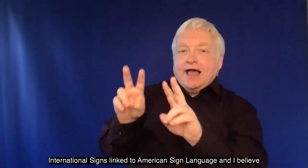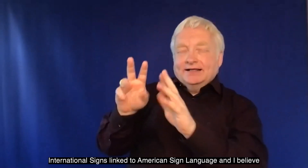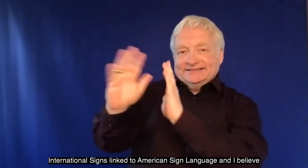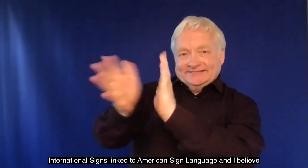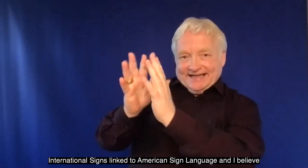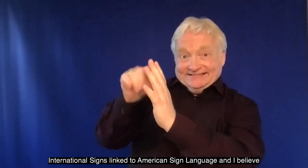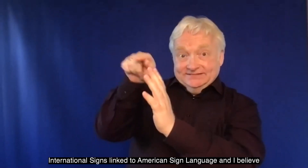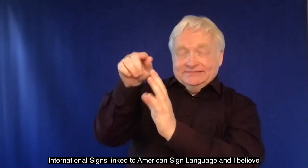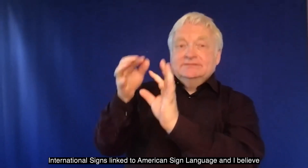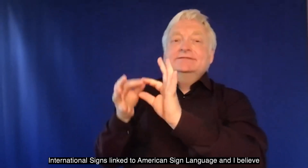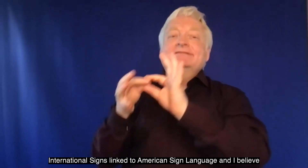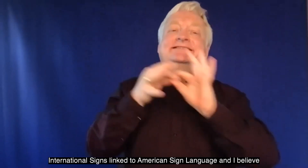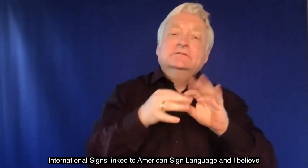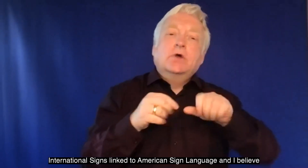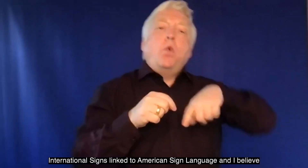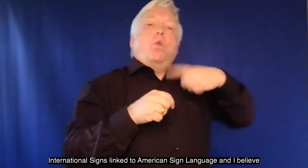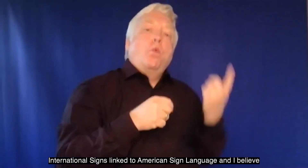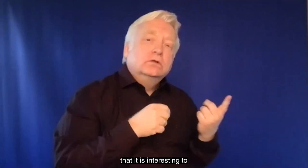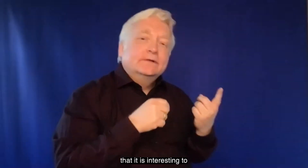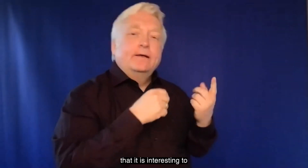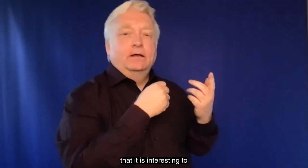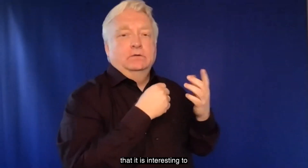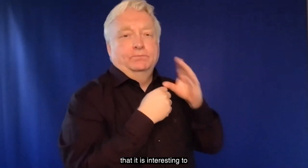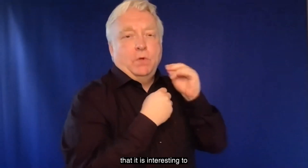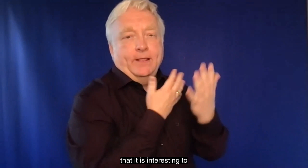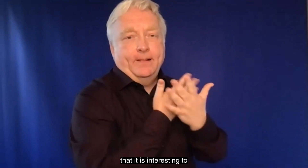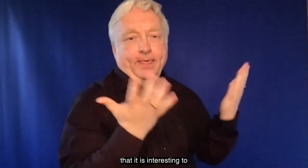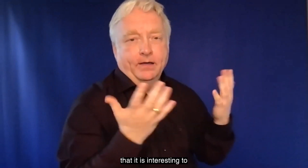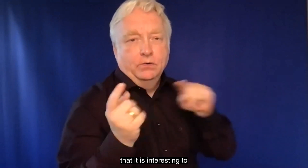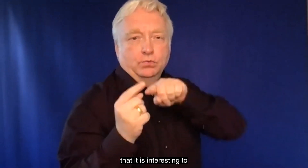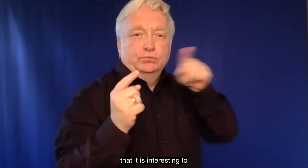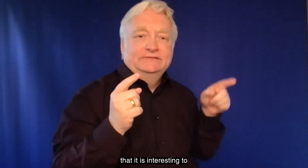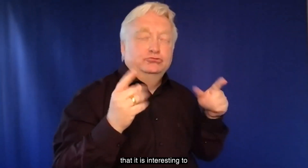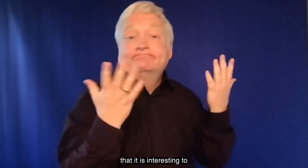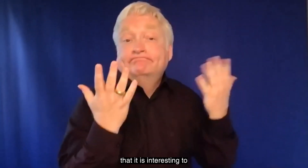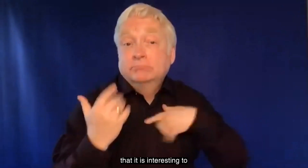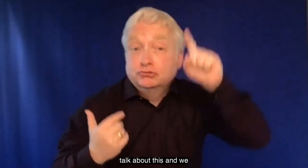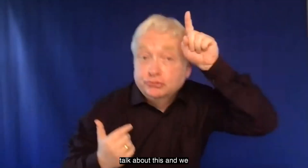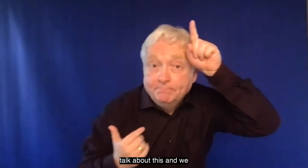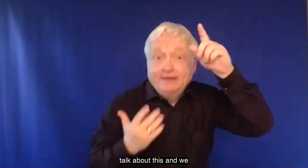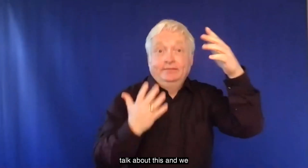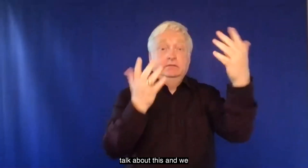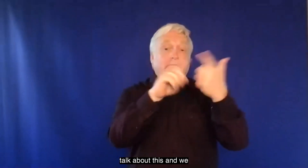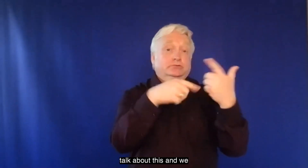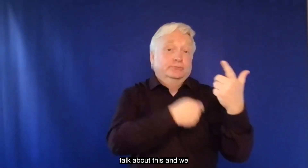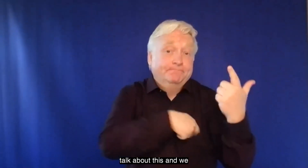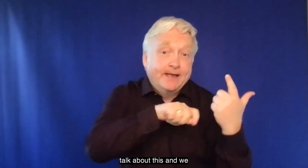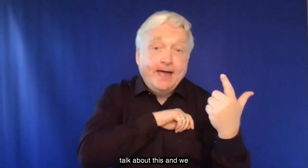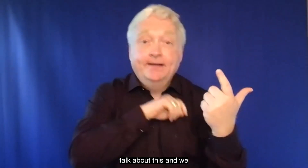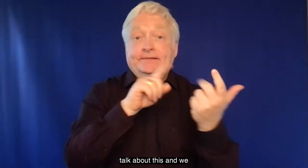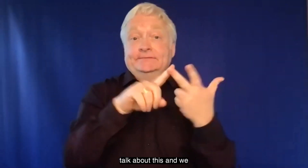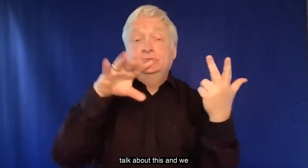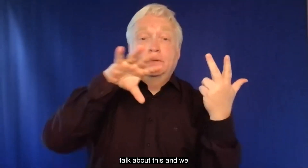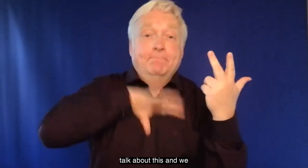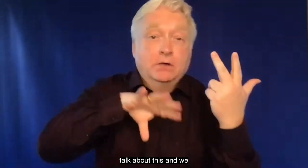interesante, digamos que tratar de hacer otras combinaciones lingüísticas también. Tratar de fomentar otro tipo de